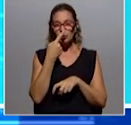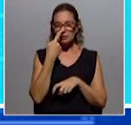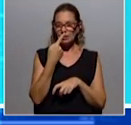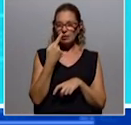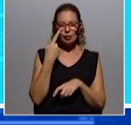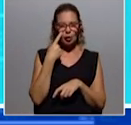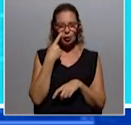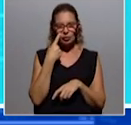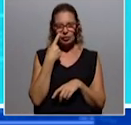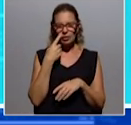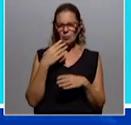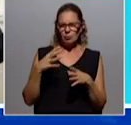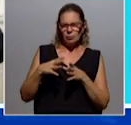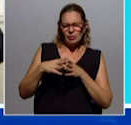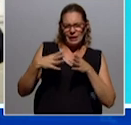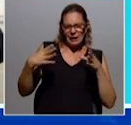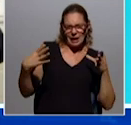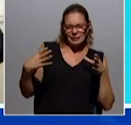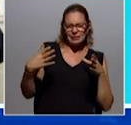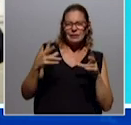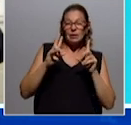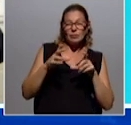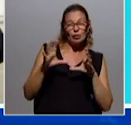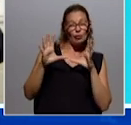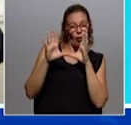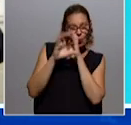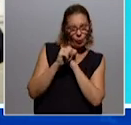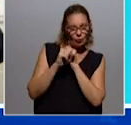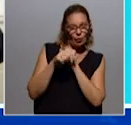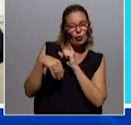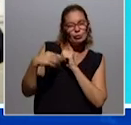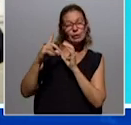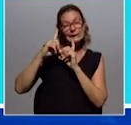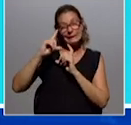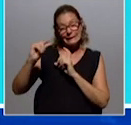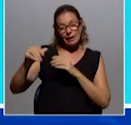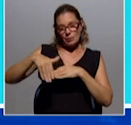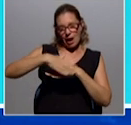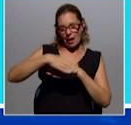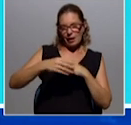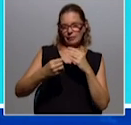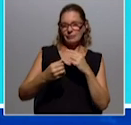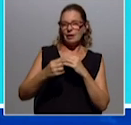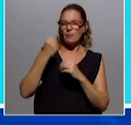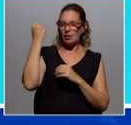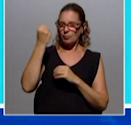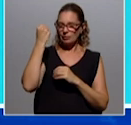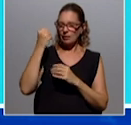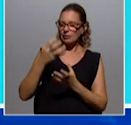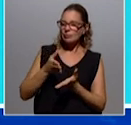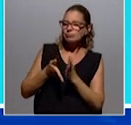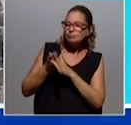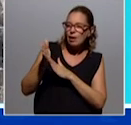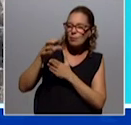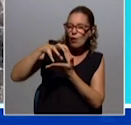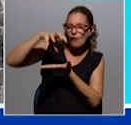como toda gran urbe, Seúl también exhibe un lado oscuro. Si nos alejamos de las calles principales y subimos a los barrios en las